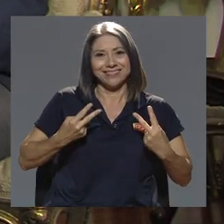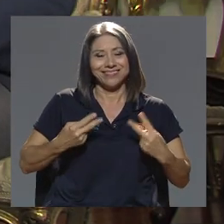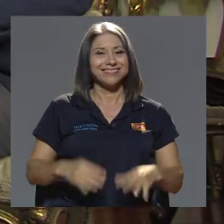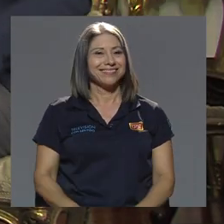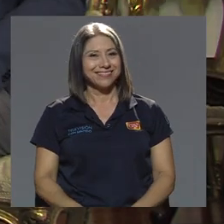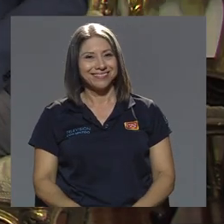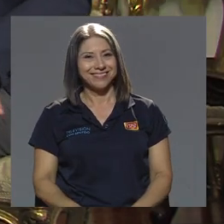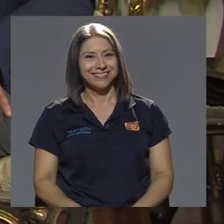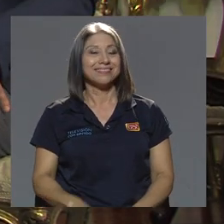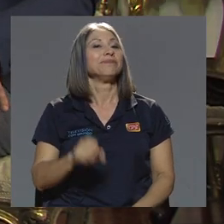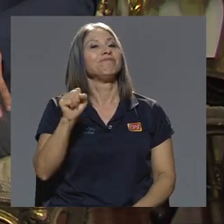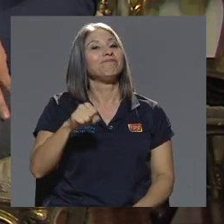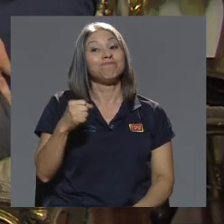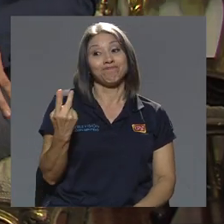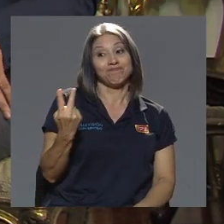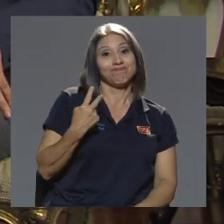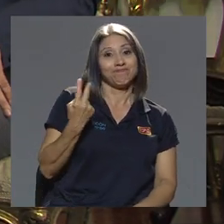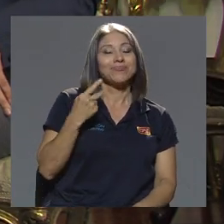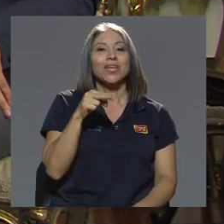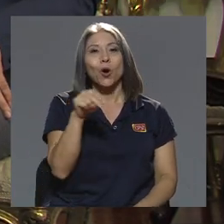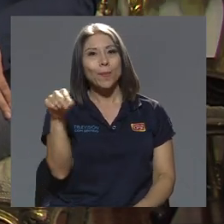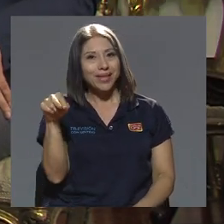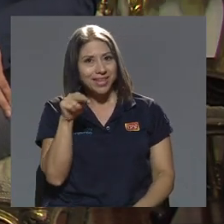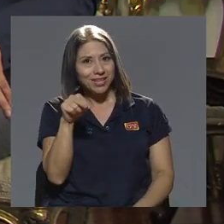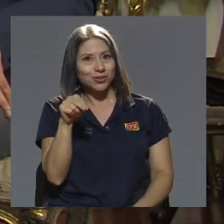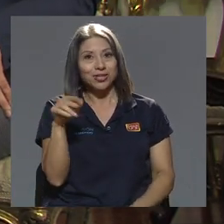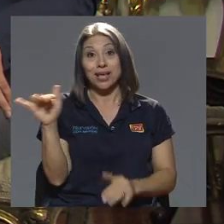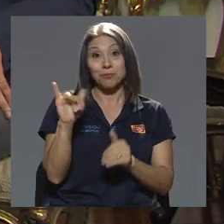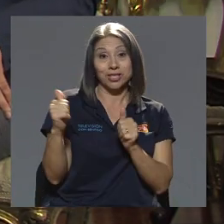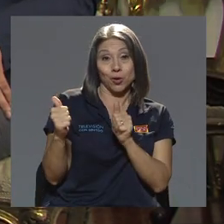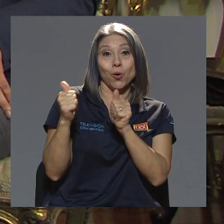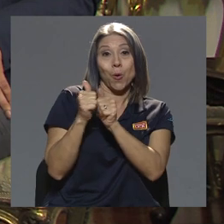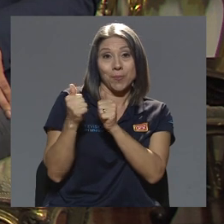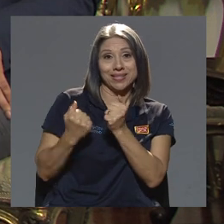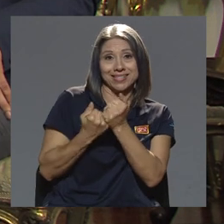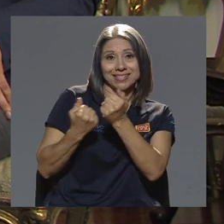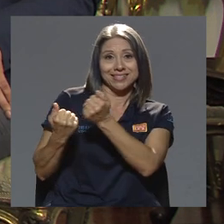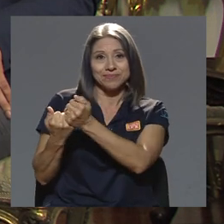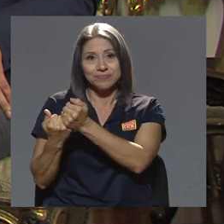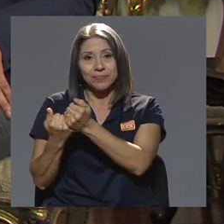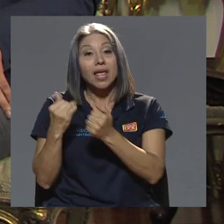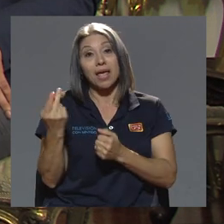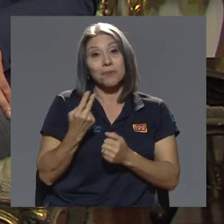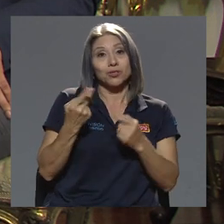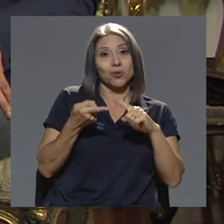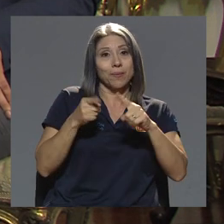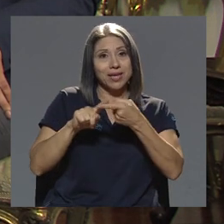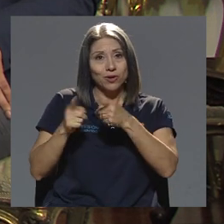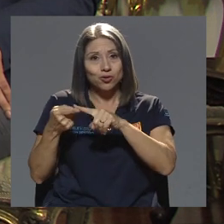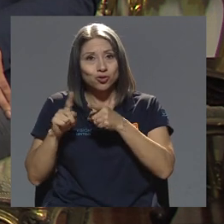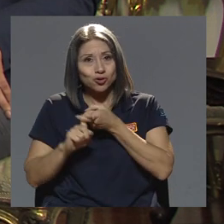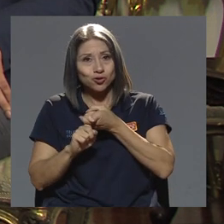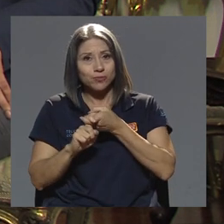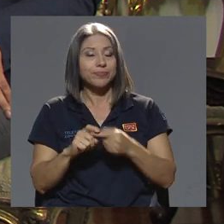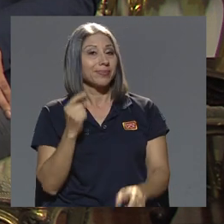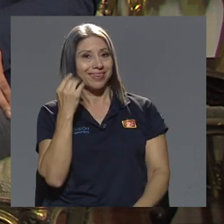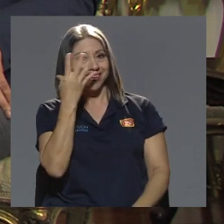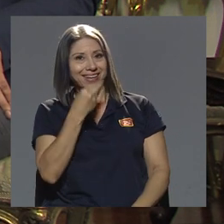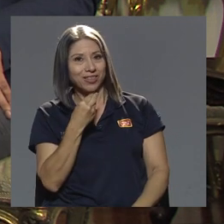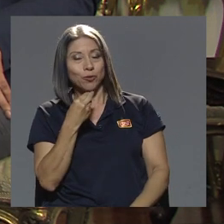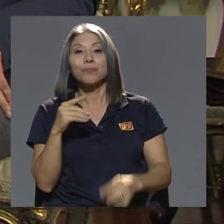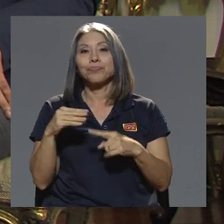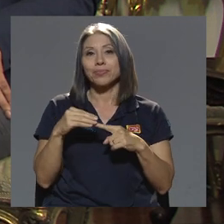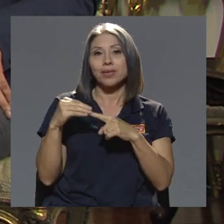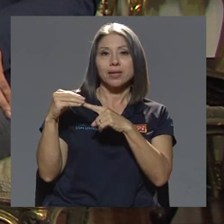es. hemos sido compañeros, hemos sido cómplices, hemos sido amigos. ¡Qué lindo! Y